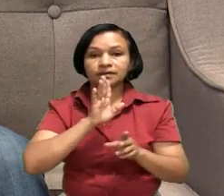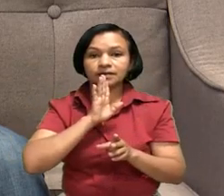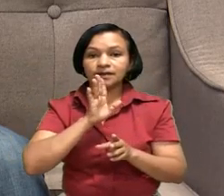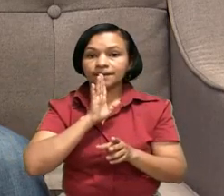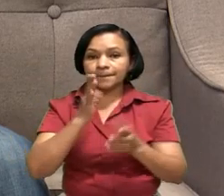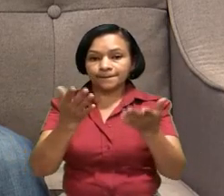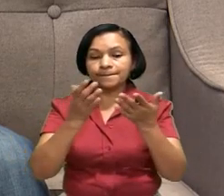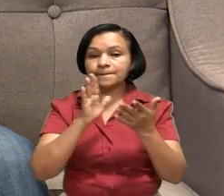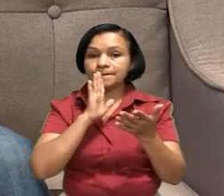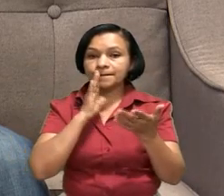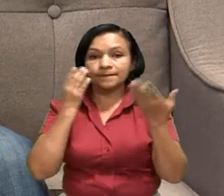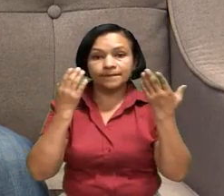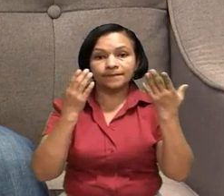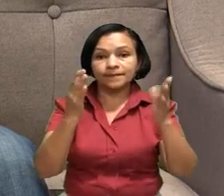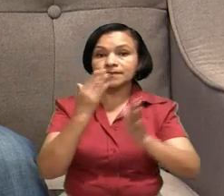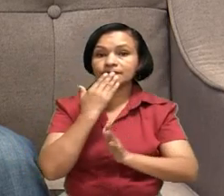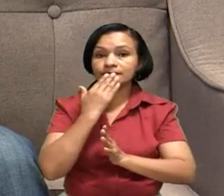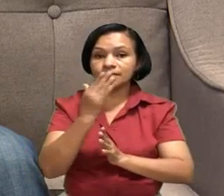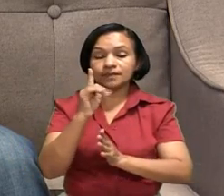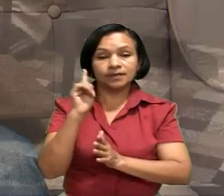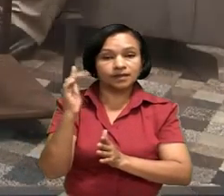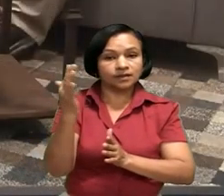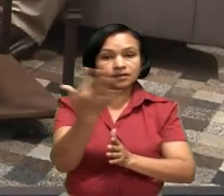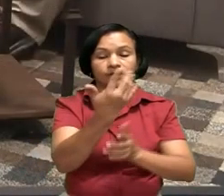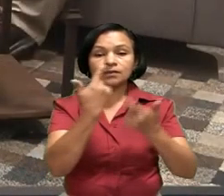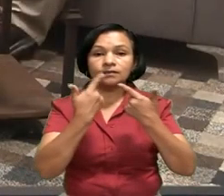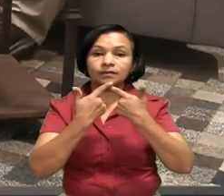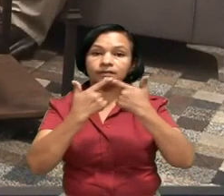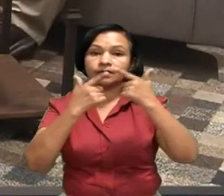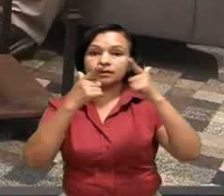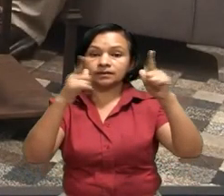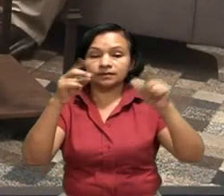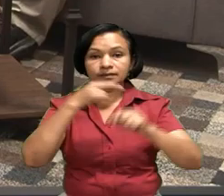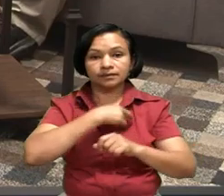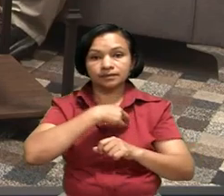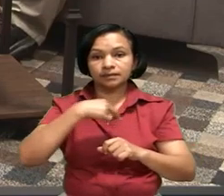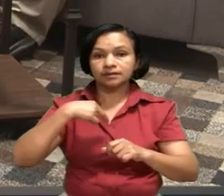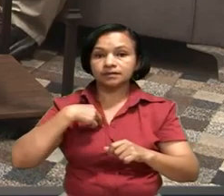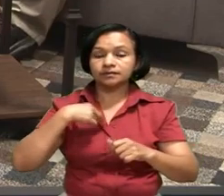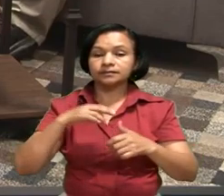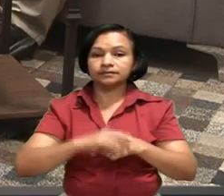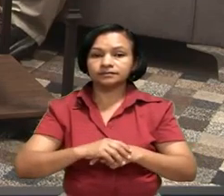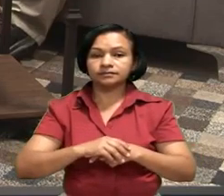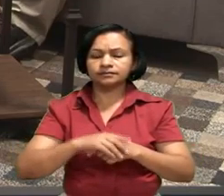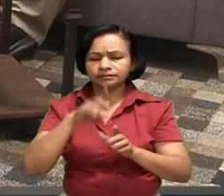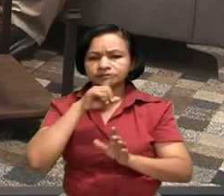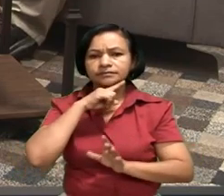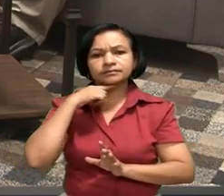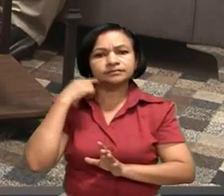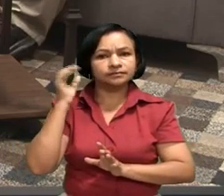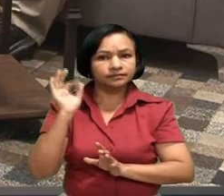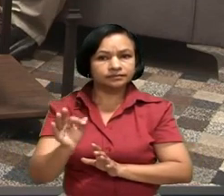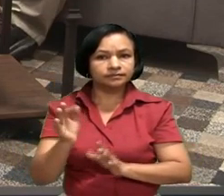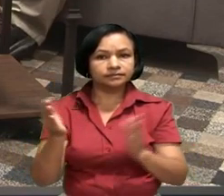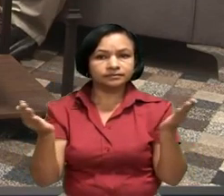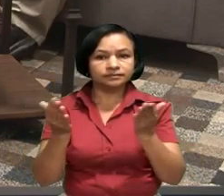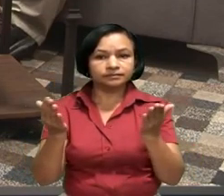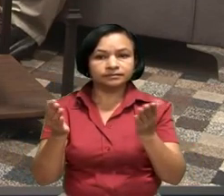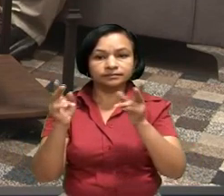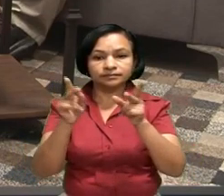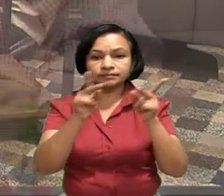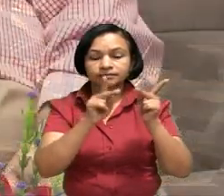hablar de bondades tenemos toda la libertad para hacerlo claro si aquellos que